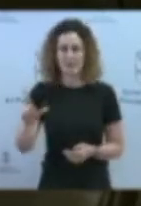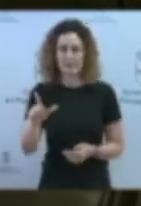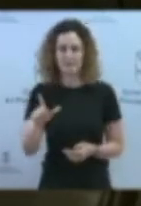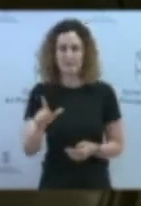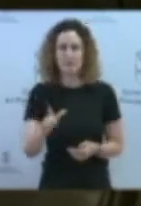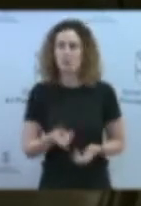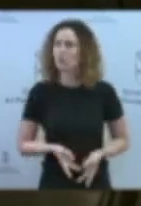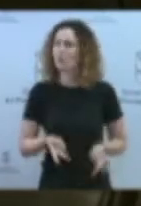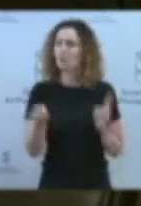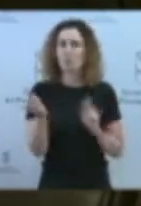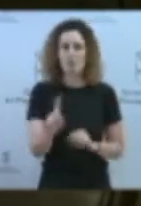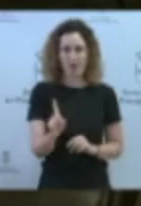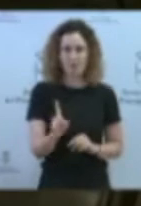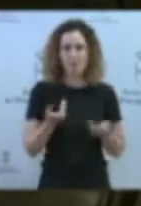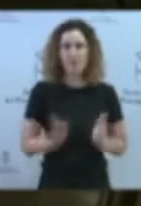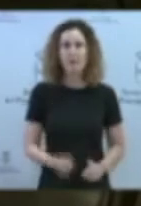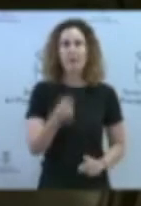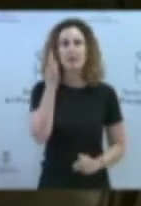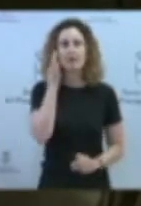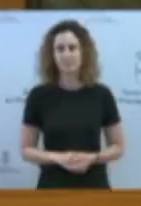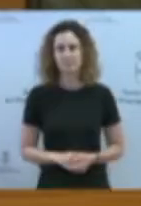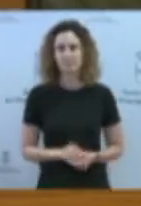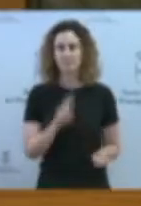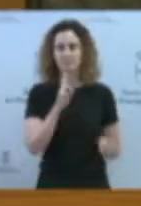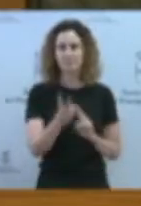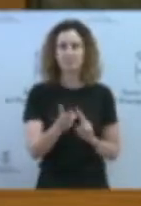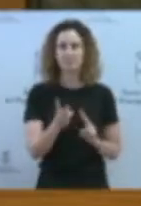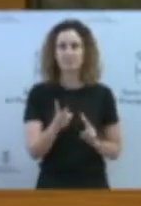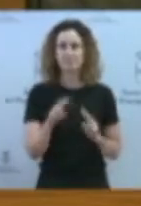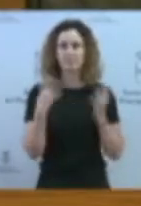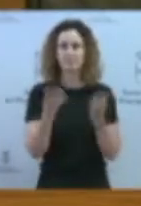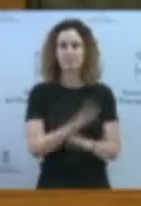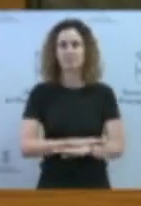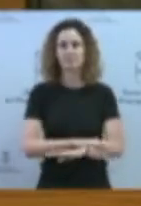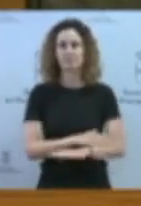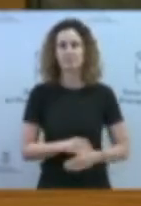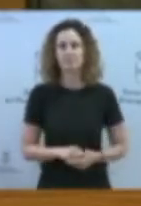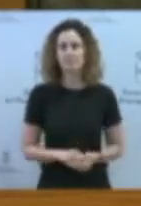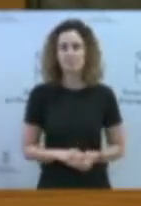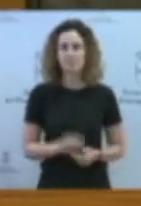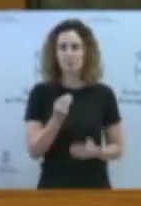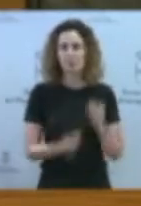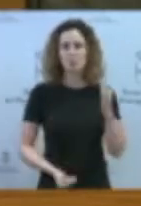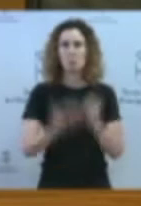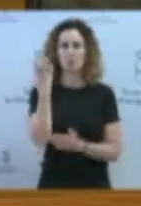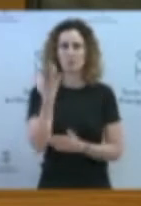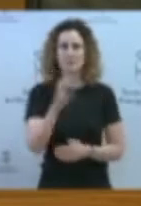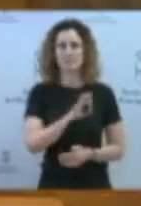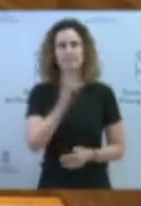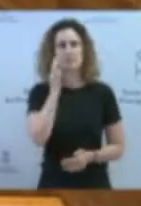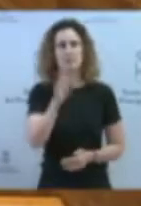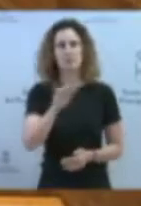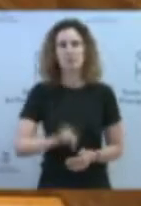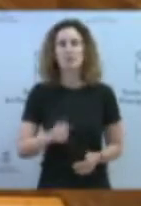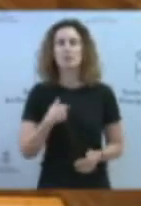horario temprano a partir del 1 de junio del presente curso? Gracias. Buenos días, señora Rodríguez. Le contesto